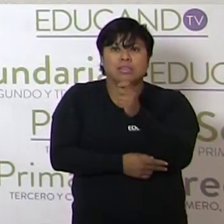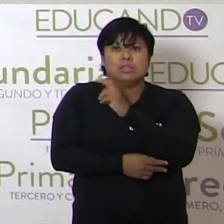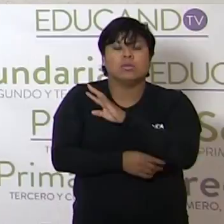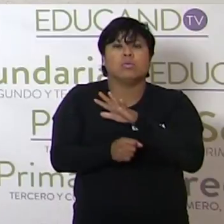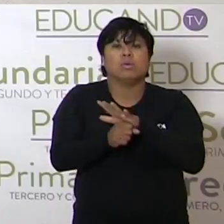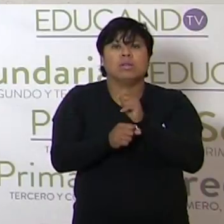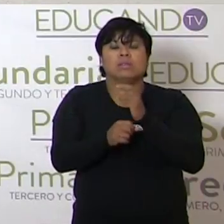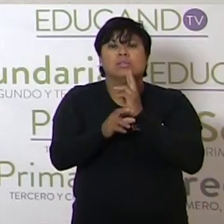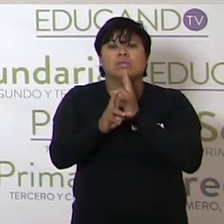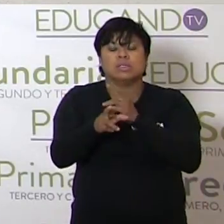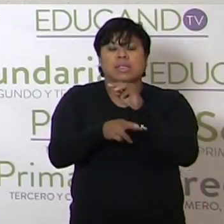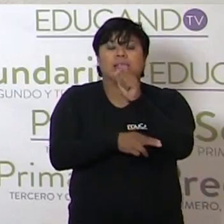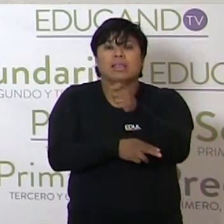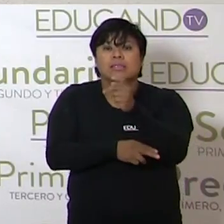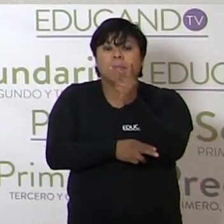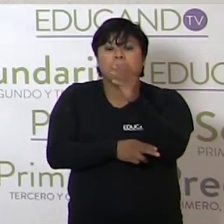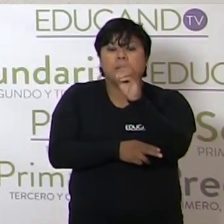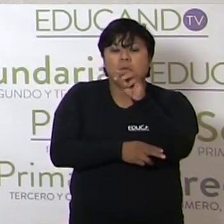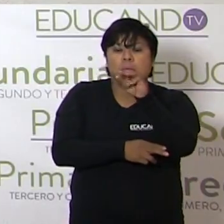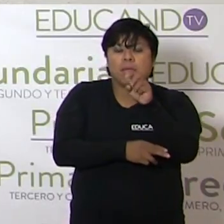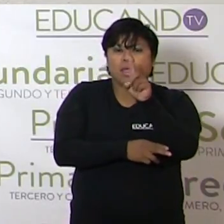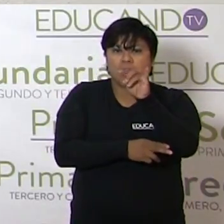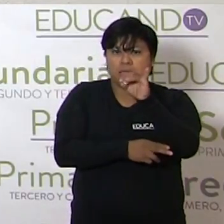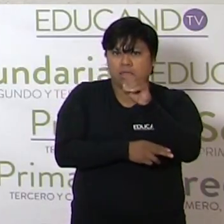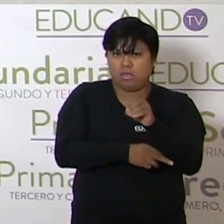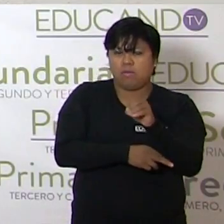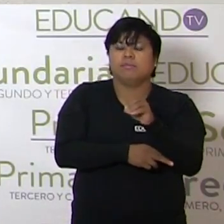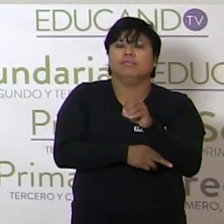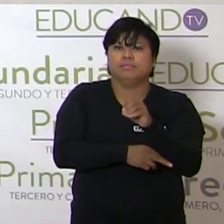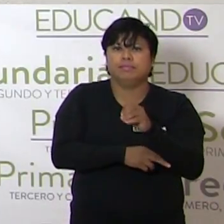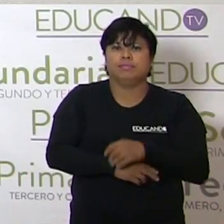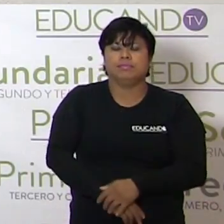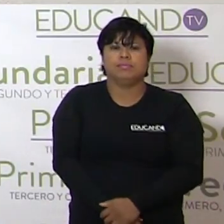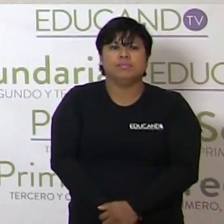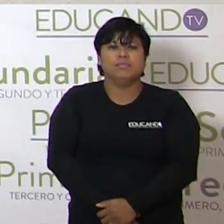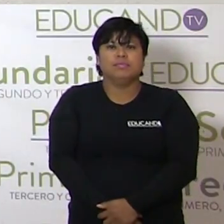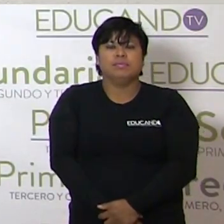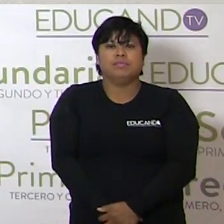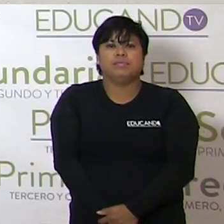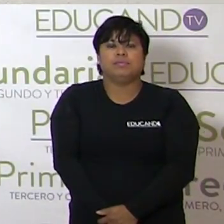ya lo que es la media. Vamos a poner aquí media también.